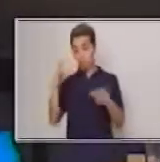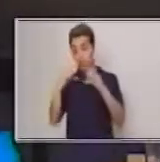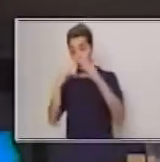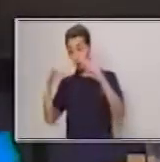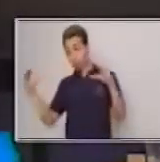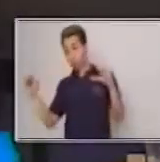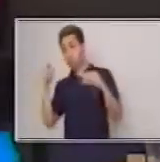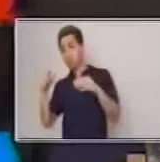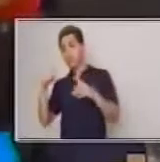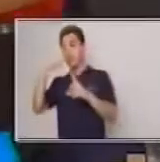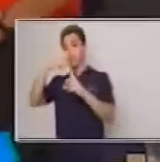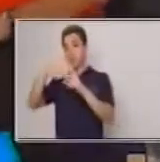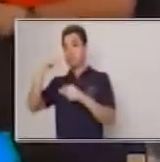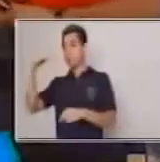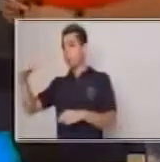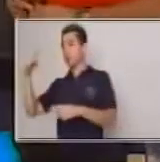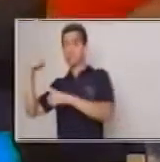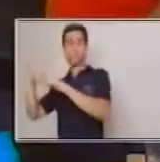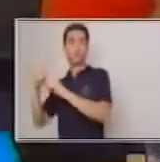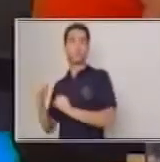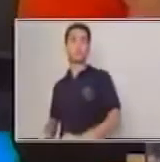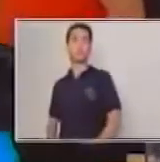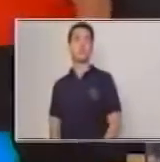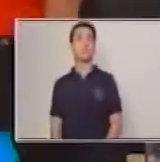más menos más.